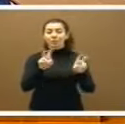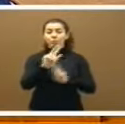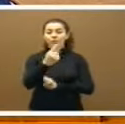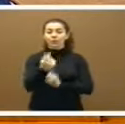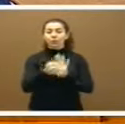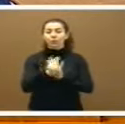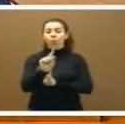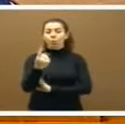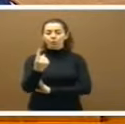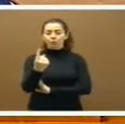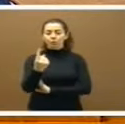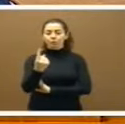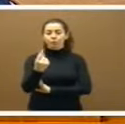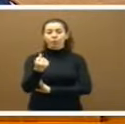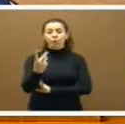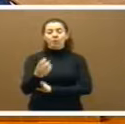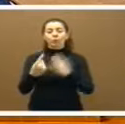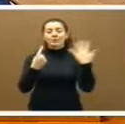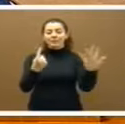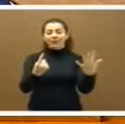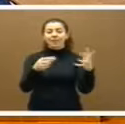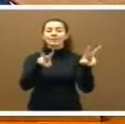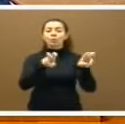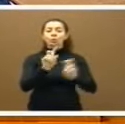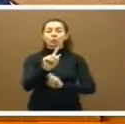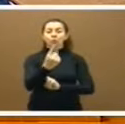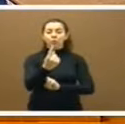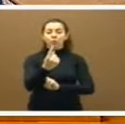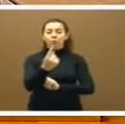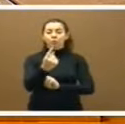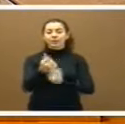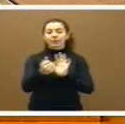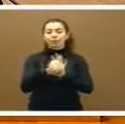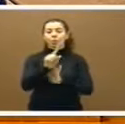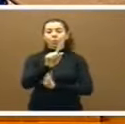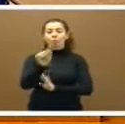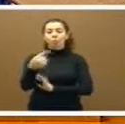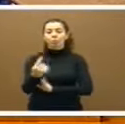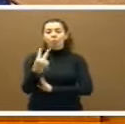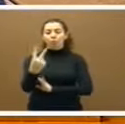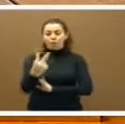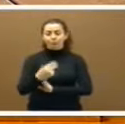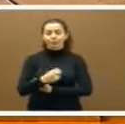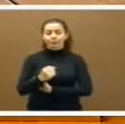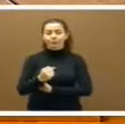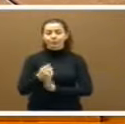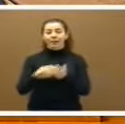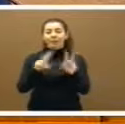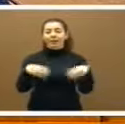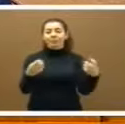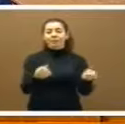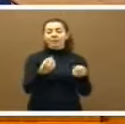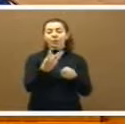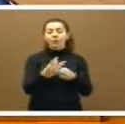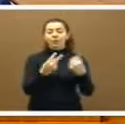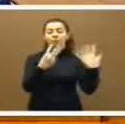artículo 1. La enmienda nº 6 al título 1, artículo 1.2. La enmienda nº 8 al